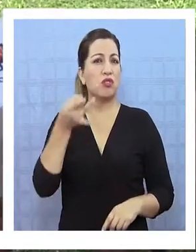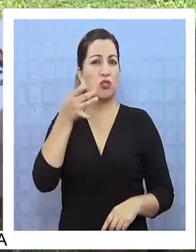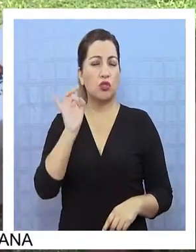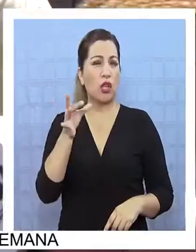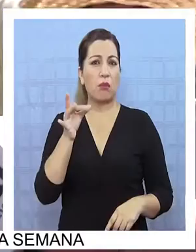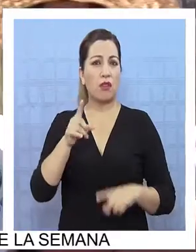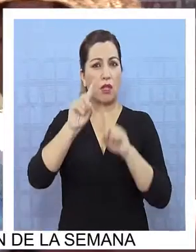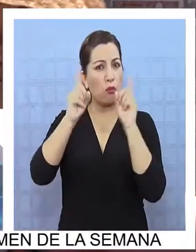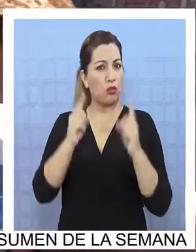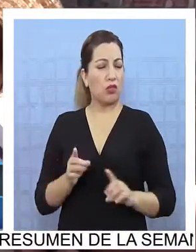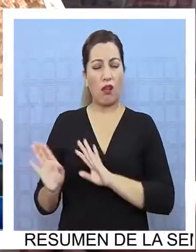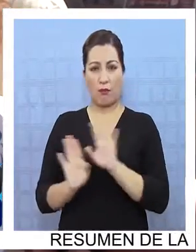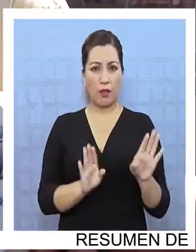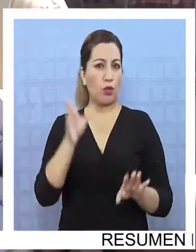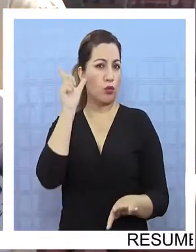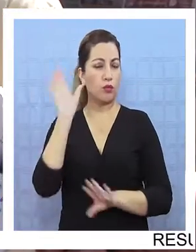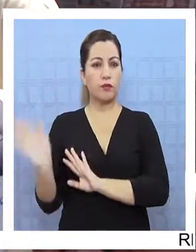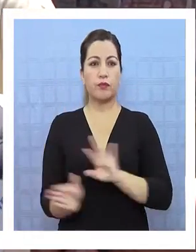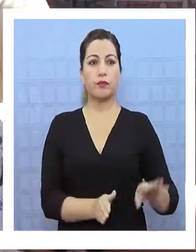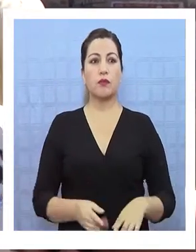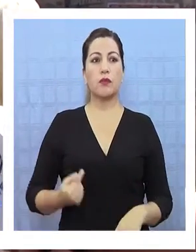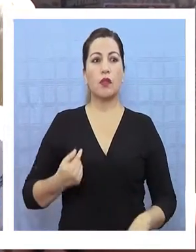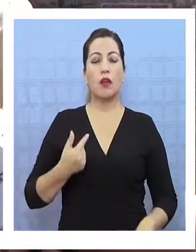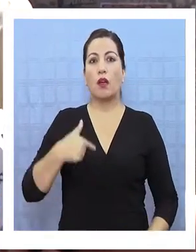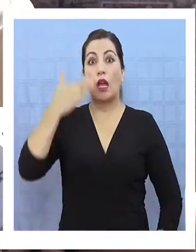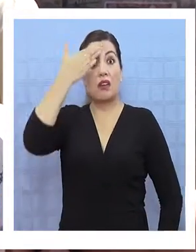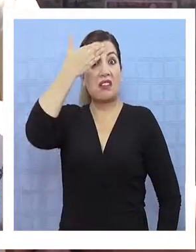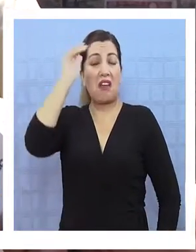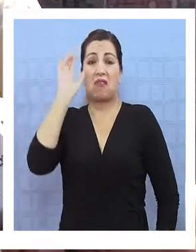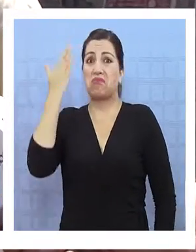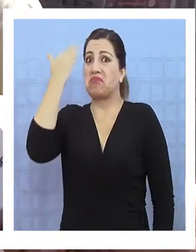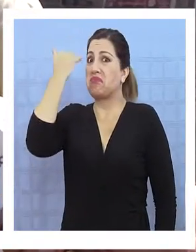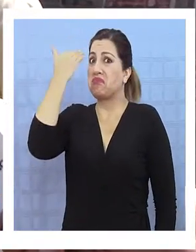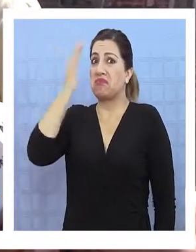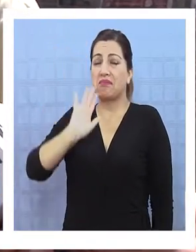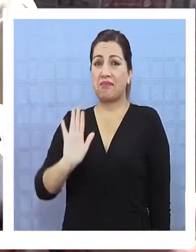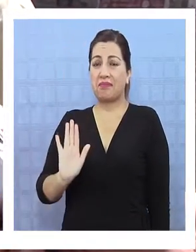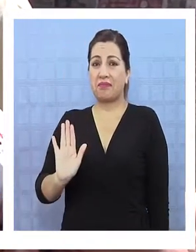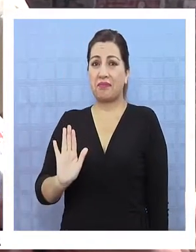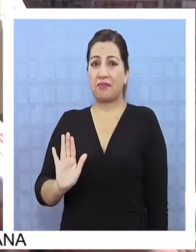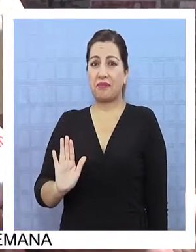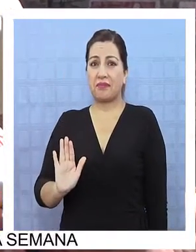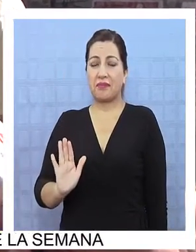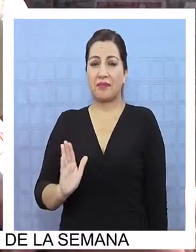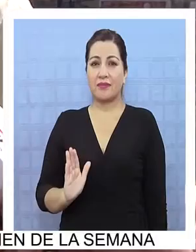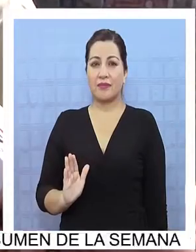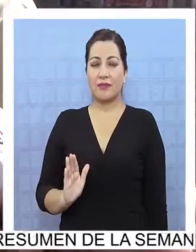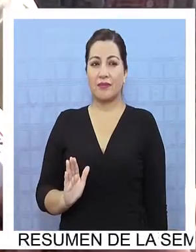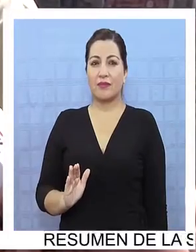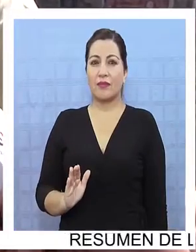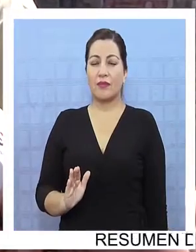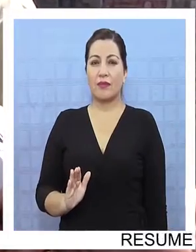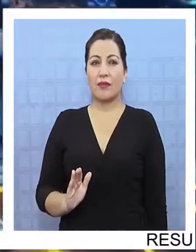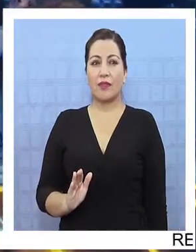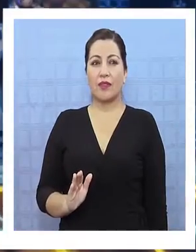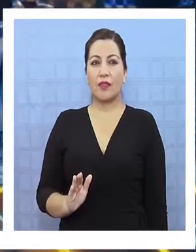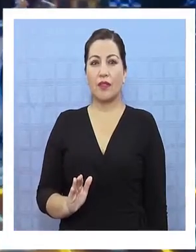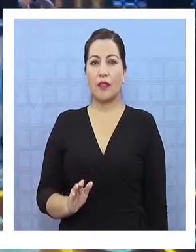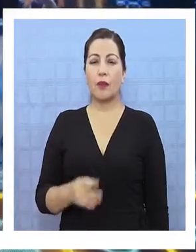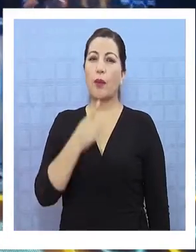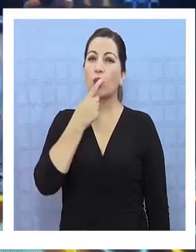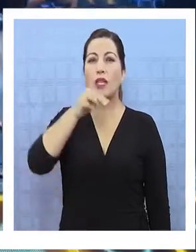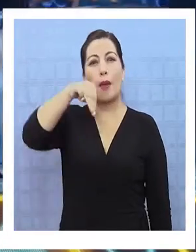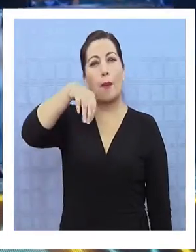su música. Ay, no, creo que no, no sé. ¿Conoces Maluma? Ah, sí. ¿Te gusta? Sí,